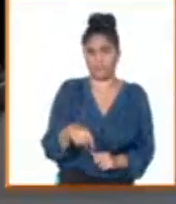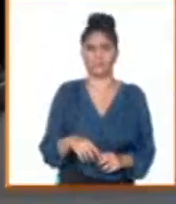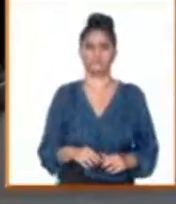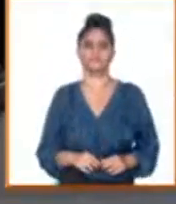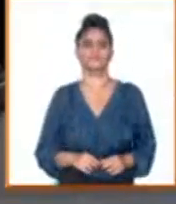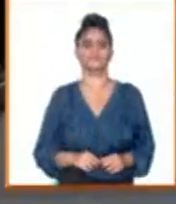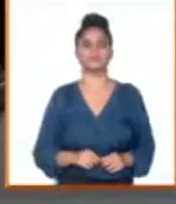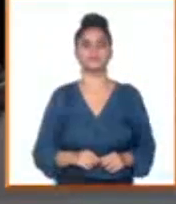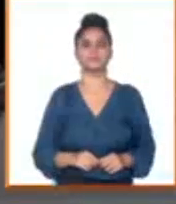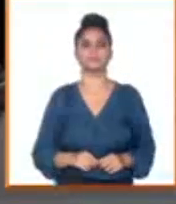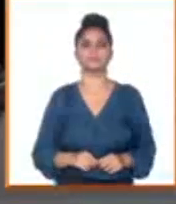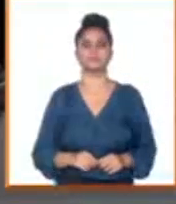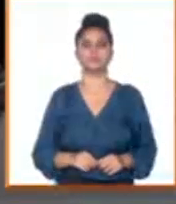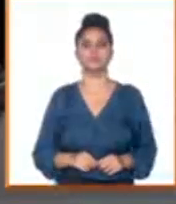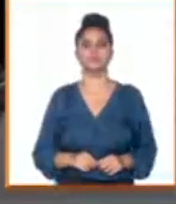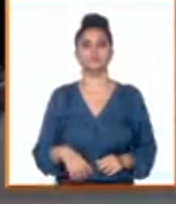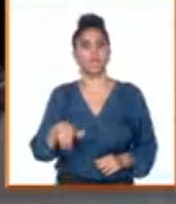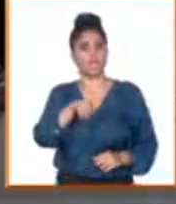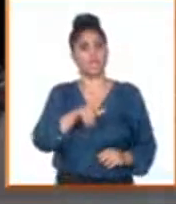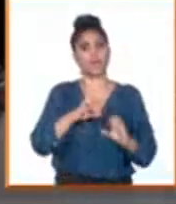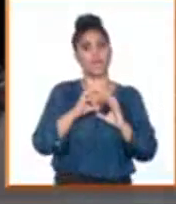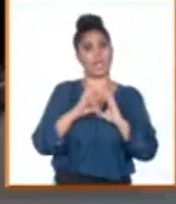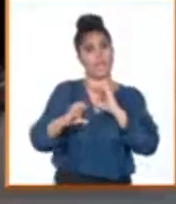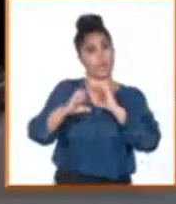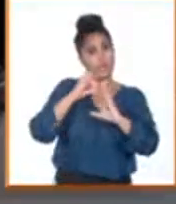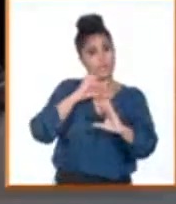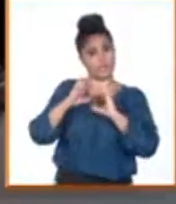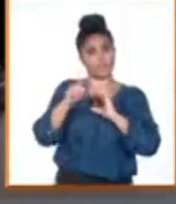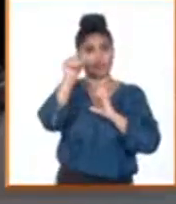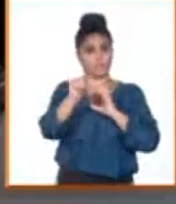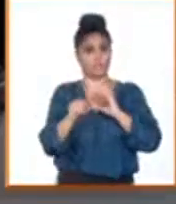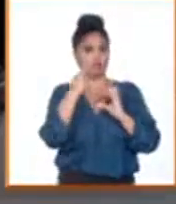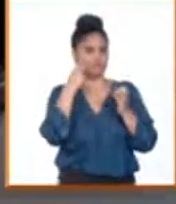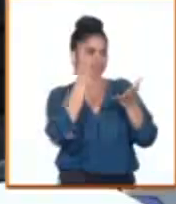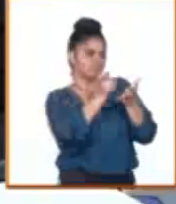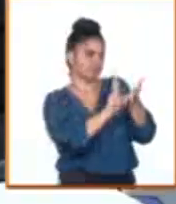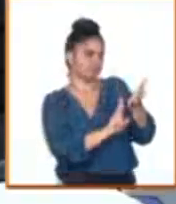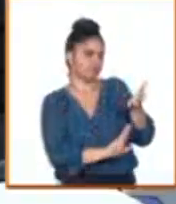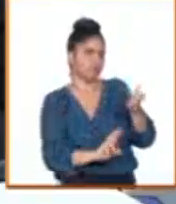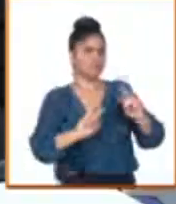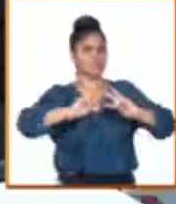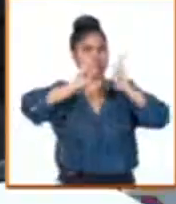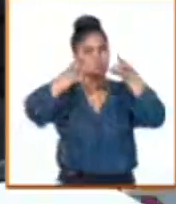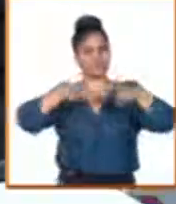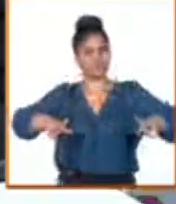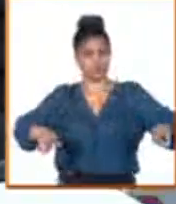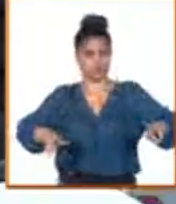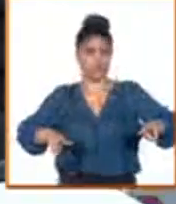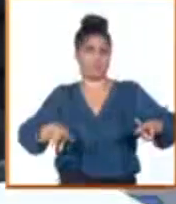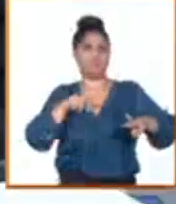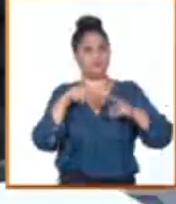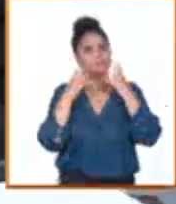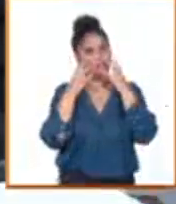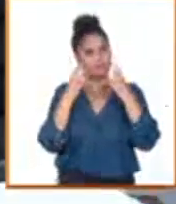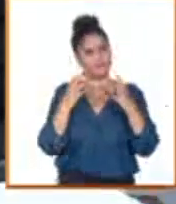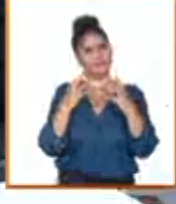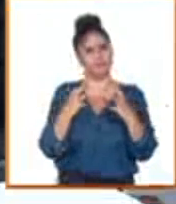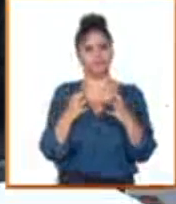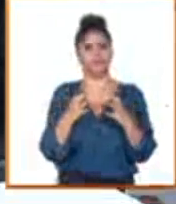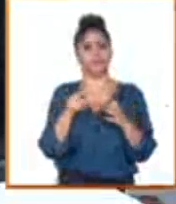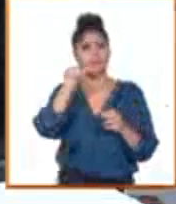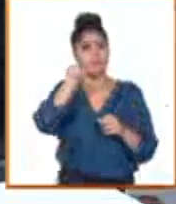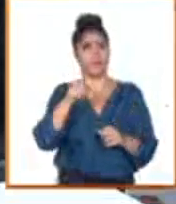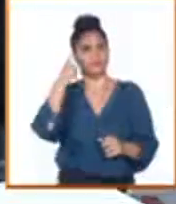también estaríamos dejando o solo verlo desde el punto de vista como plataforma y no